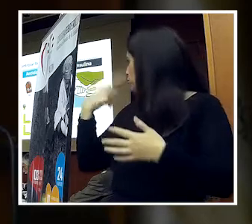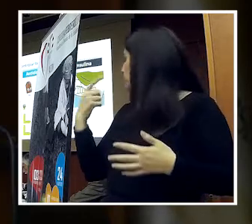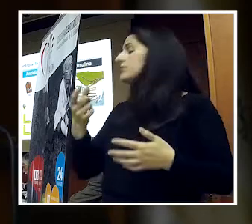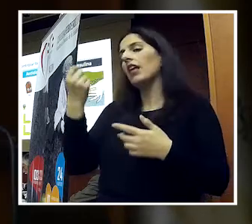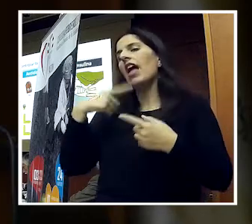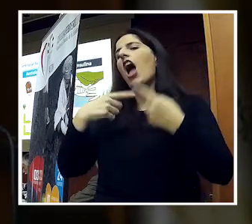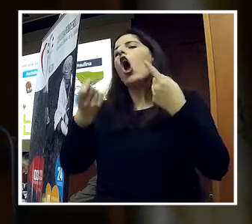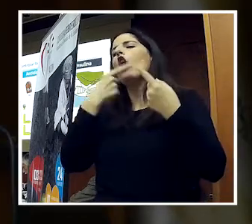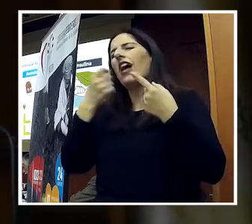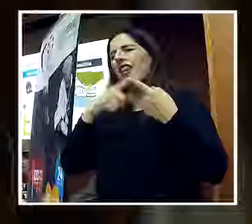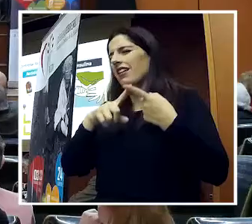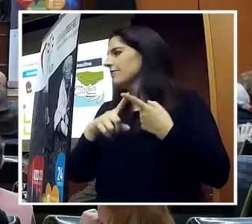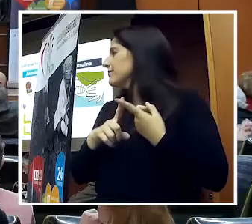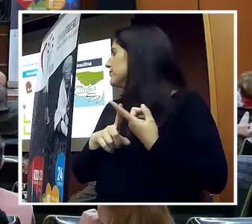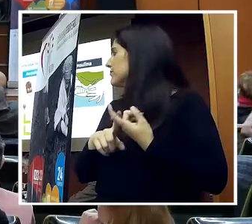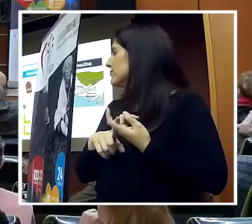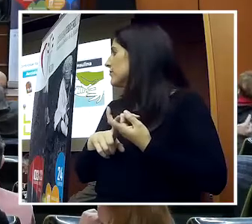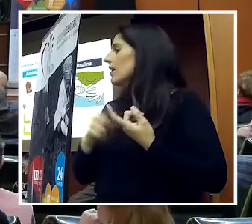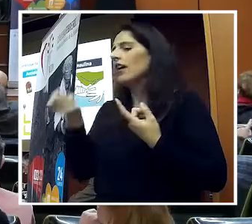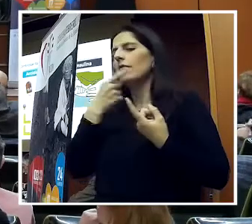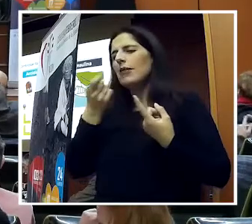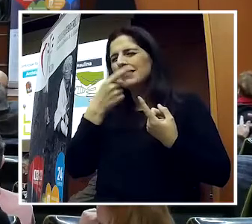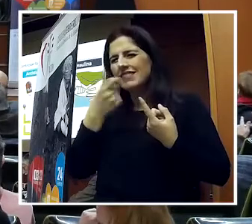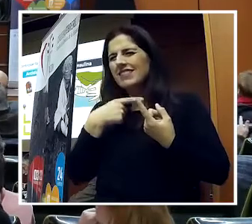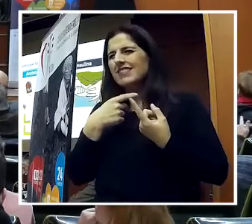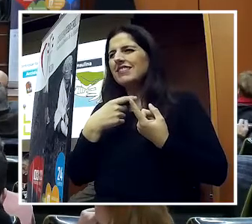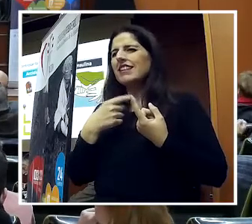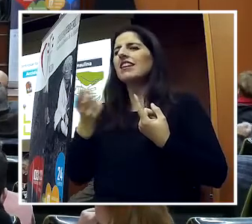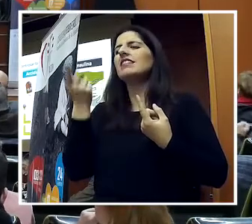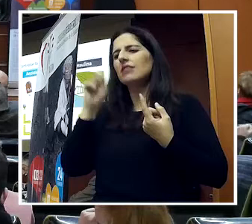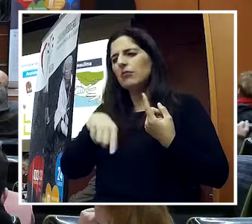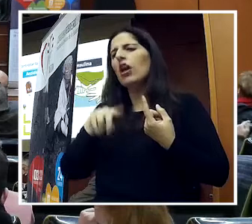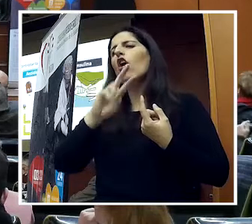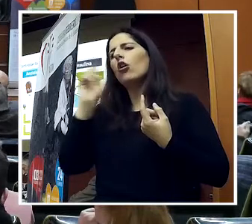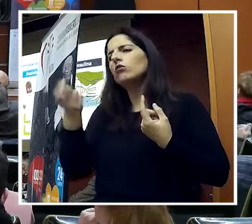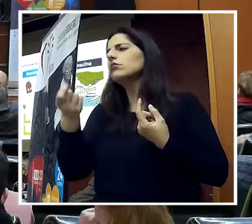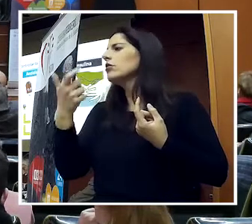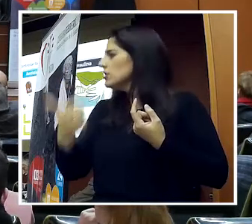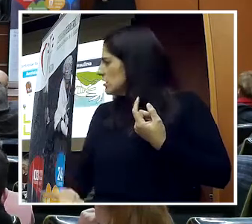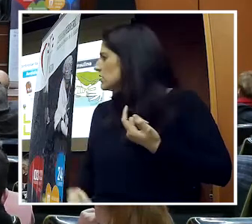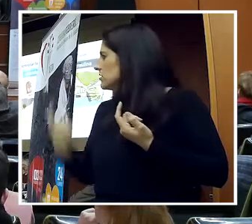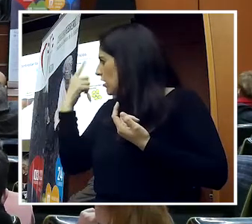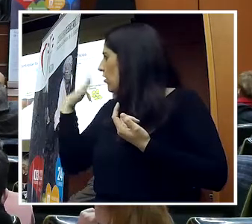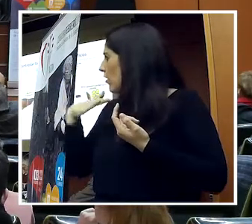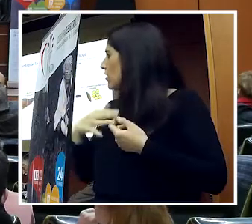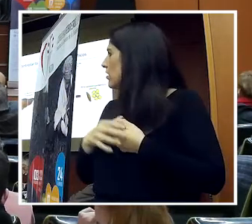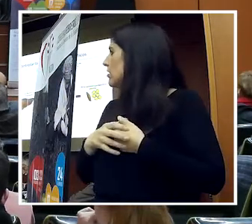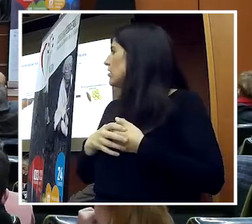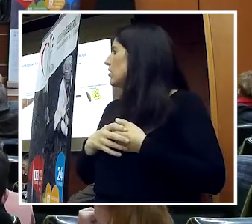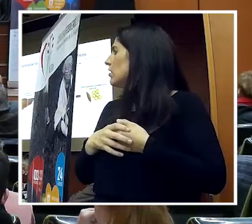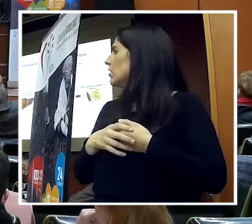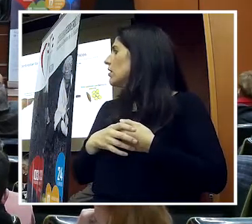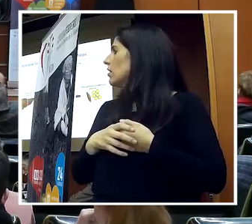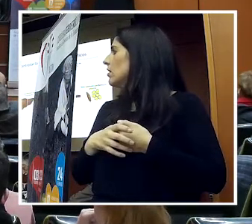orales, antidiabéticos no solamente orales, sino también inyectados, como algunos de ustedes seguramente conocerán,